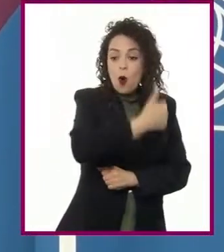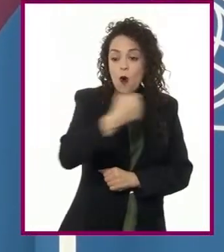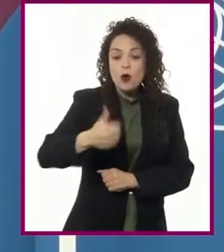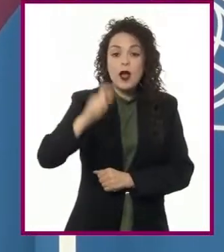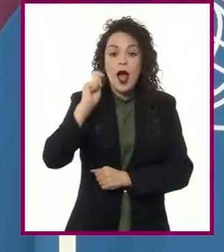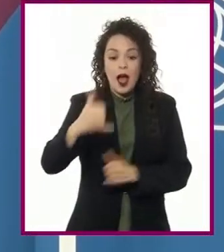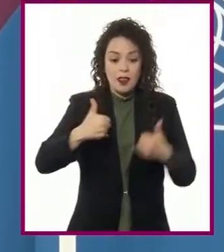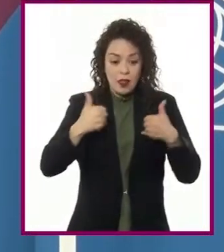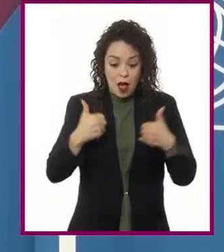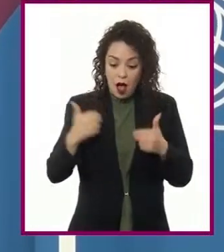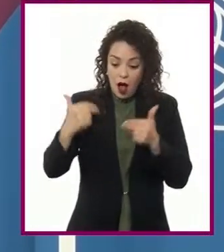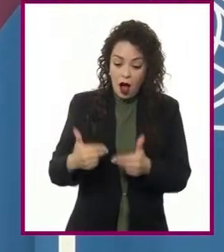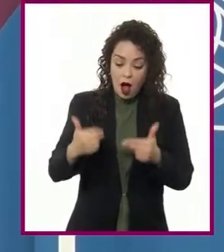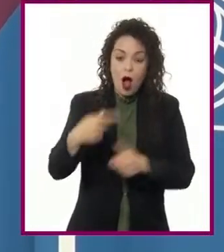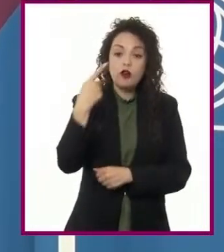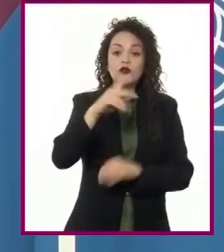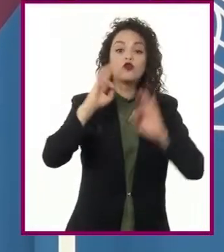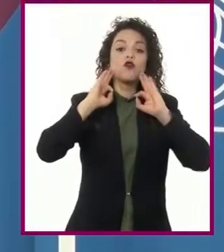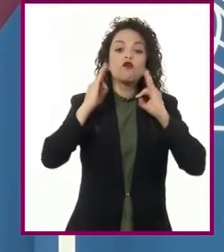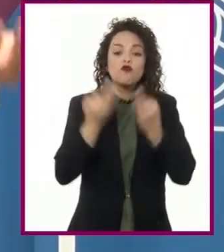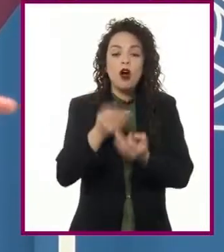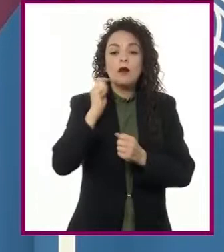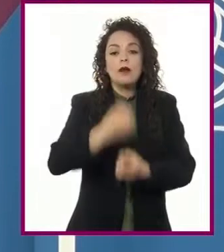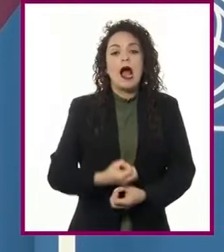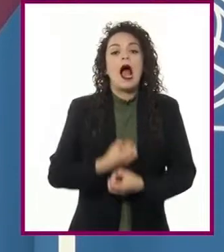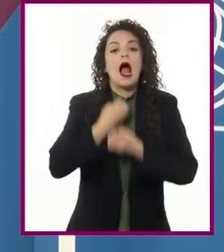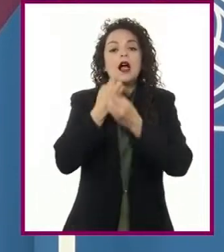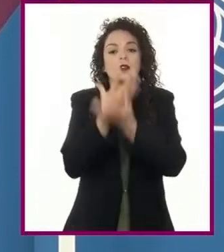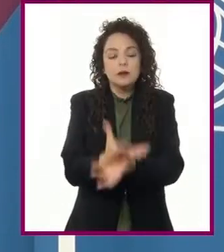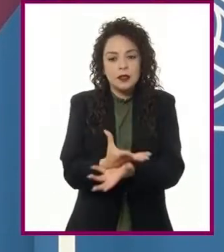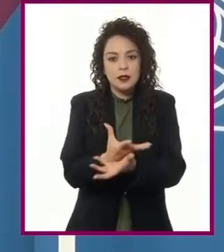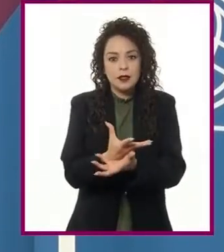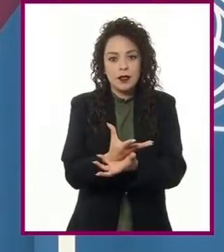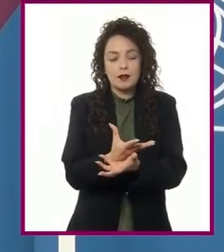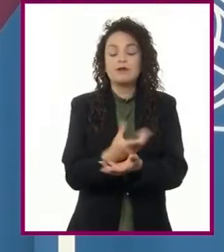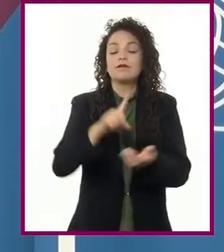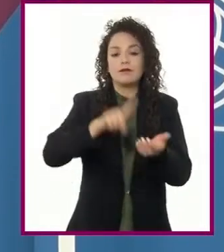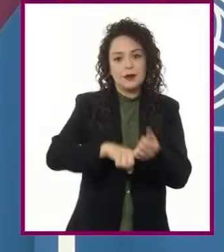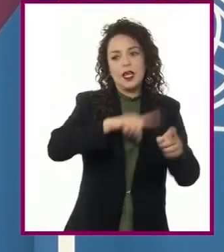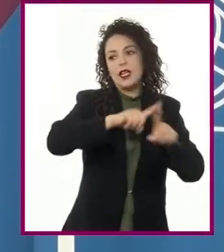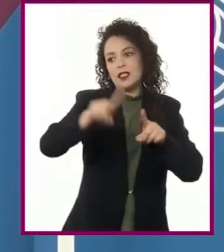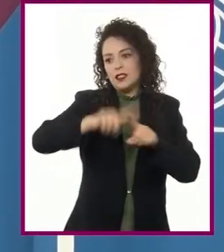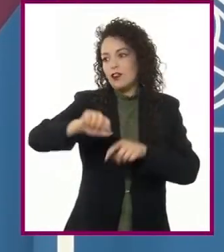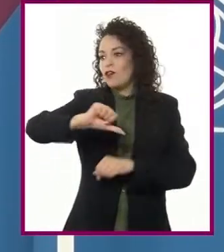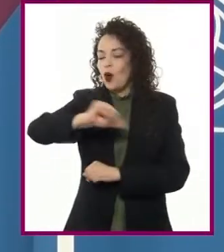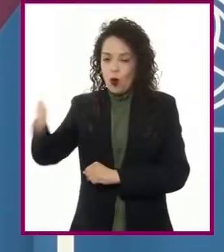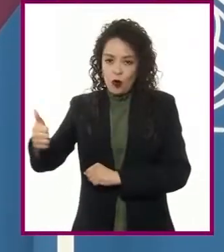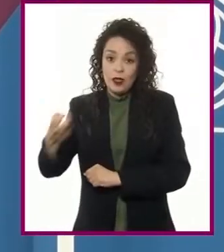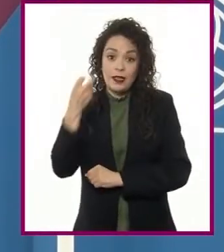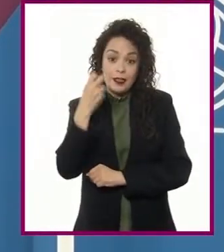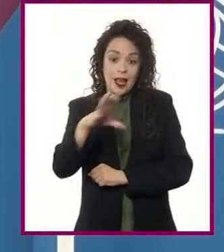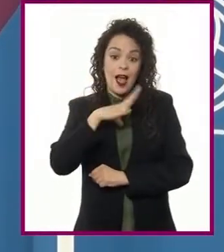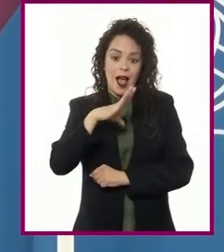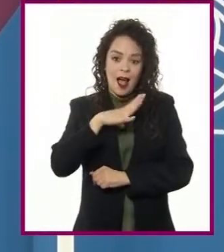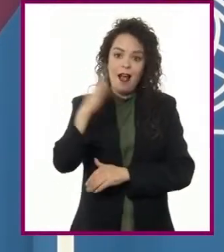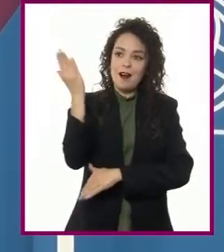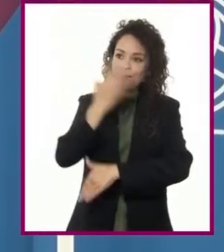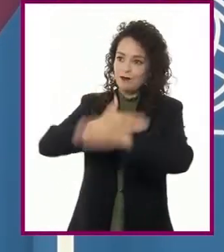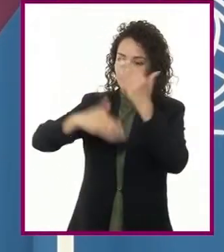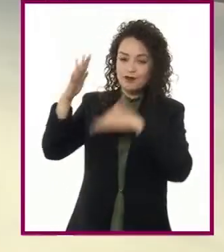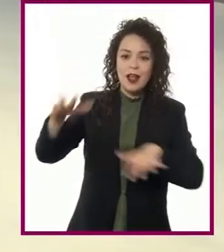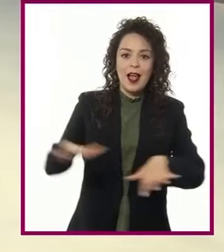de pensar, expresarse y ser diferente a las anteriores. Esto es parte de lo que permite que exista progreso en la